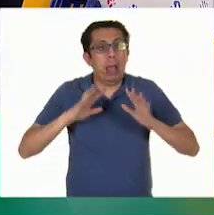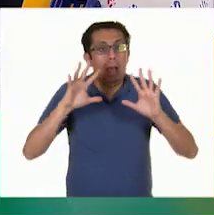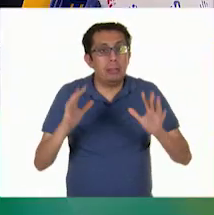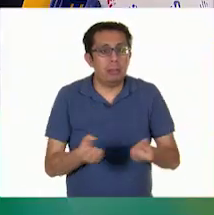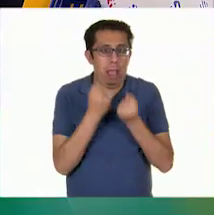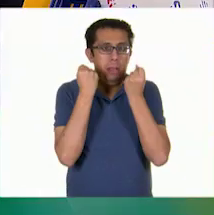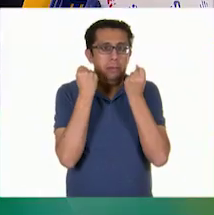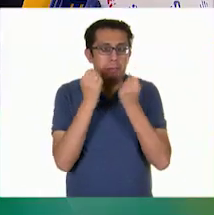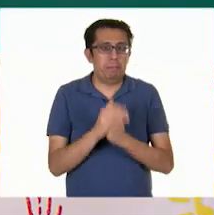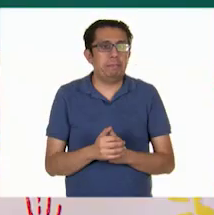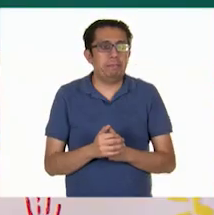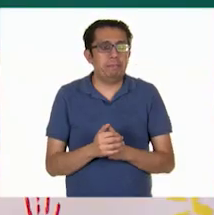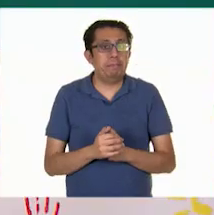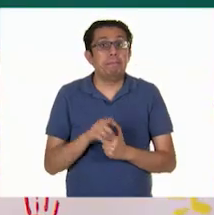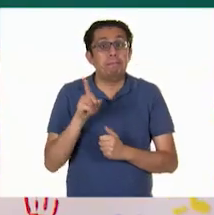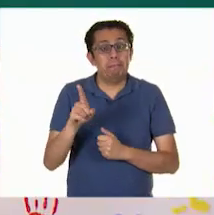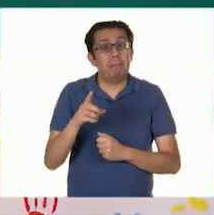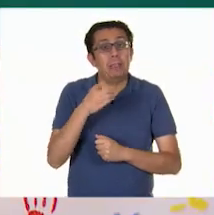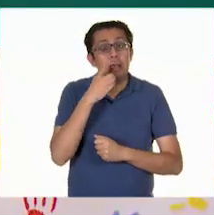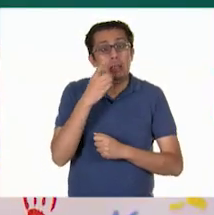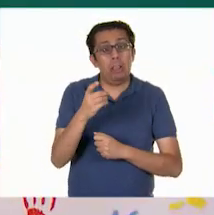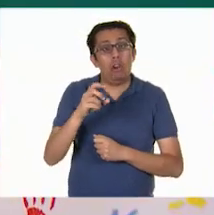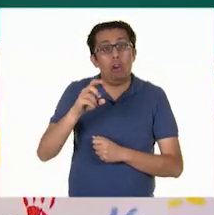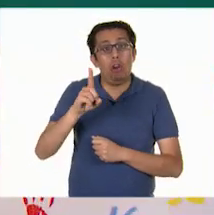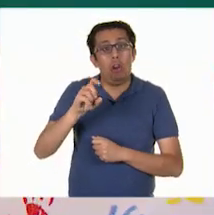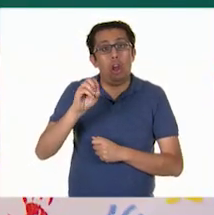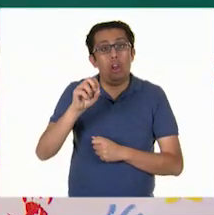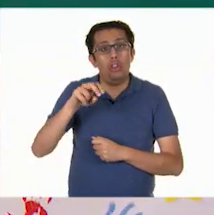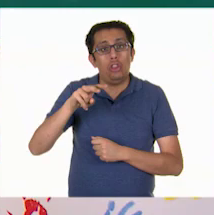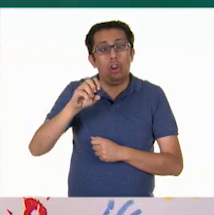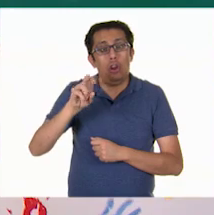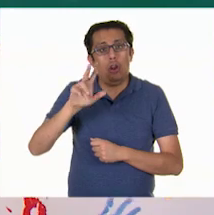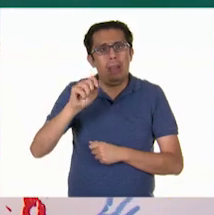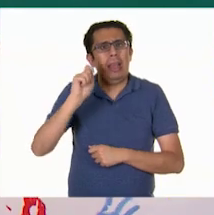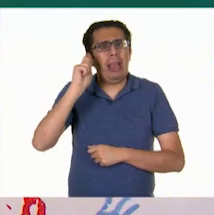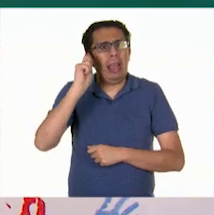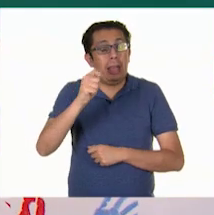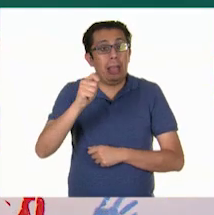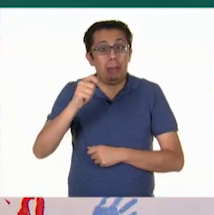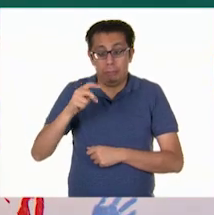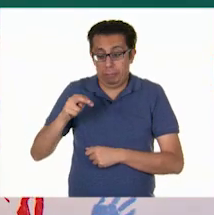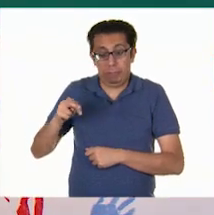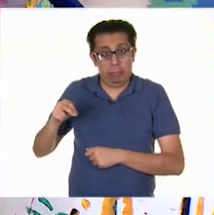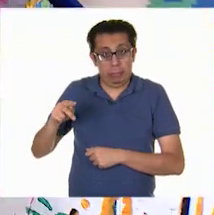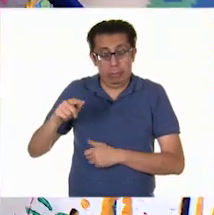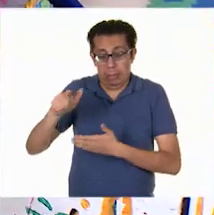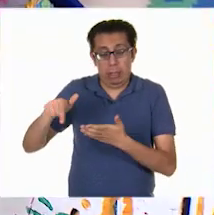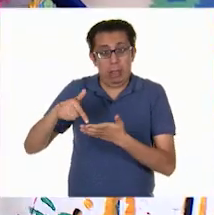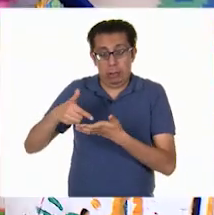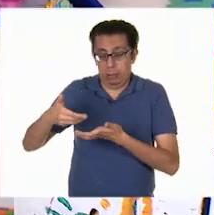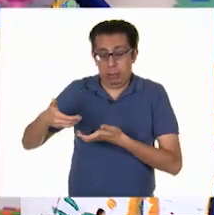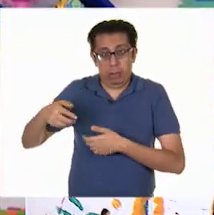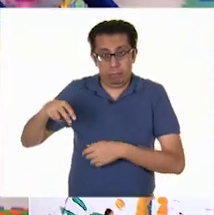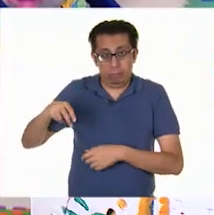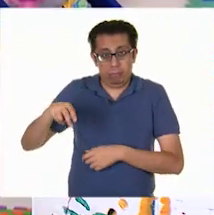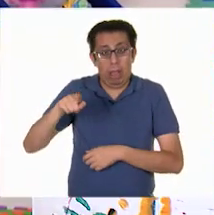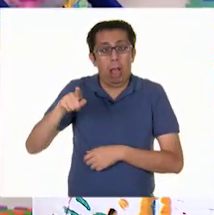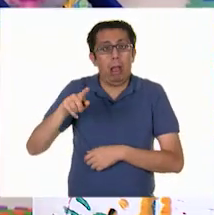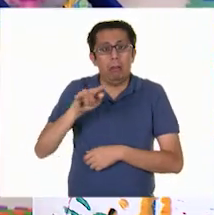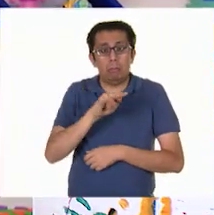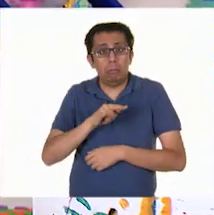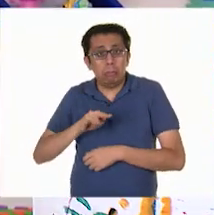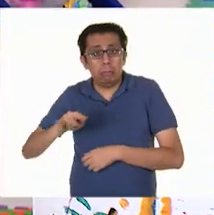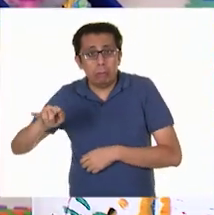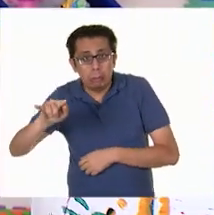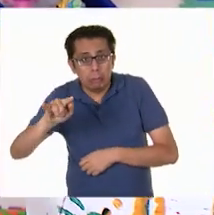en cuanto a lo que dijo Donovan sobre los autos en las banquetas, ¡ay, hijo! Sobre los autos en las